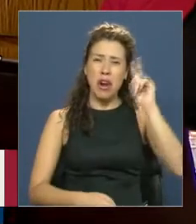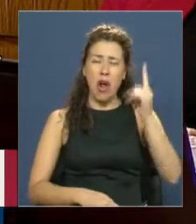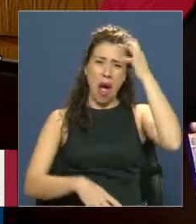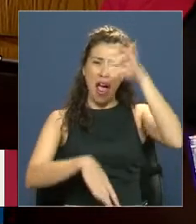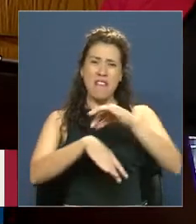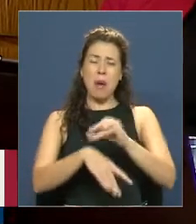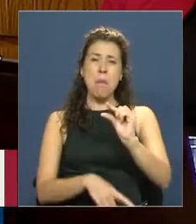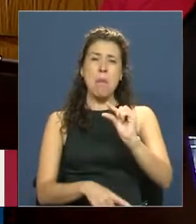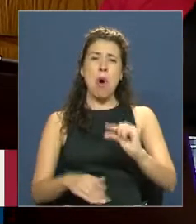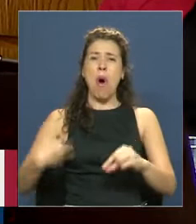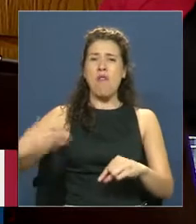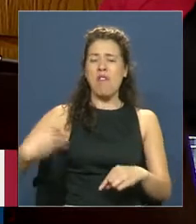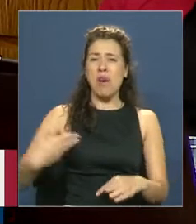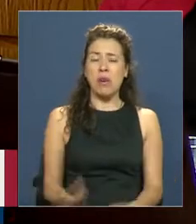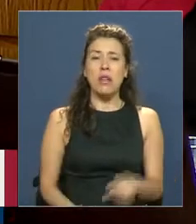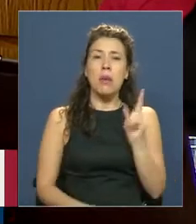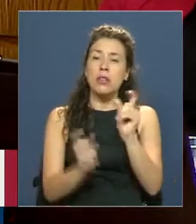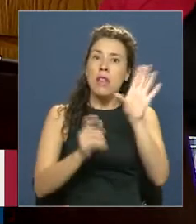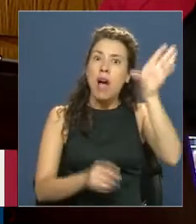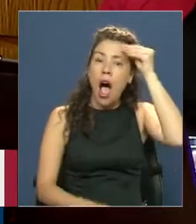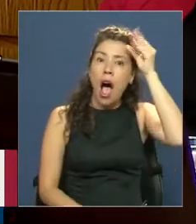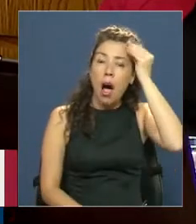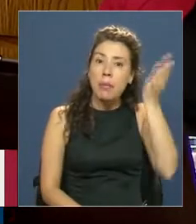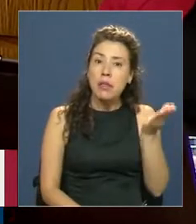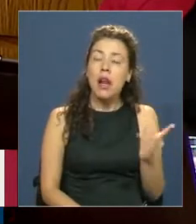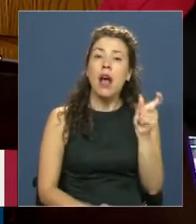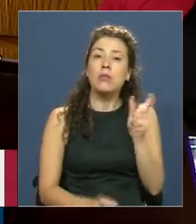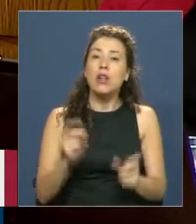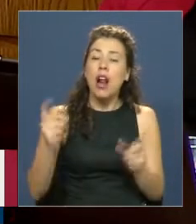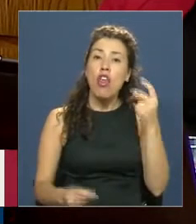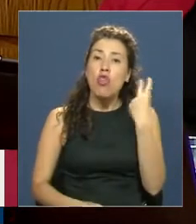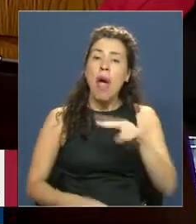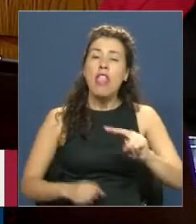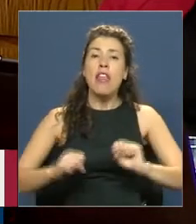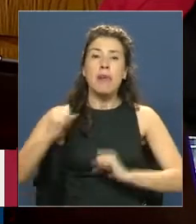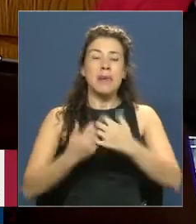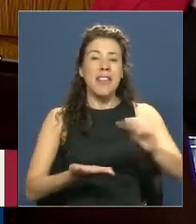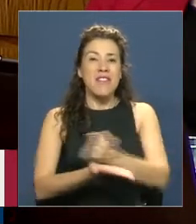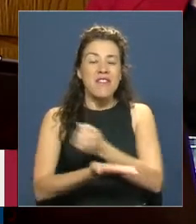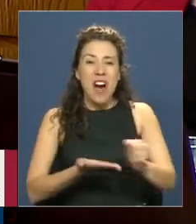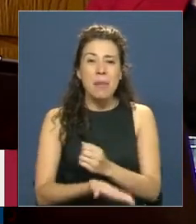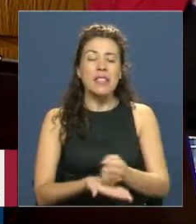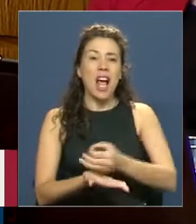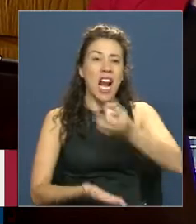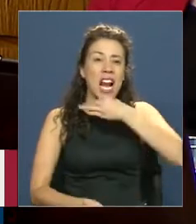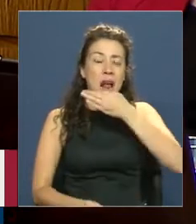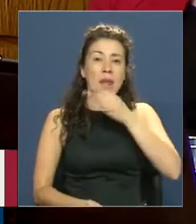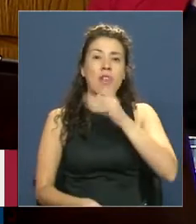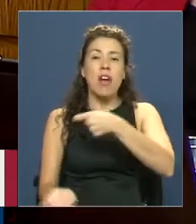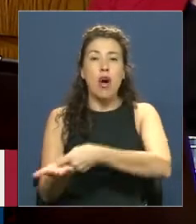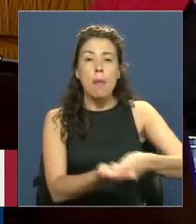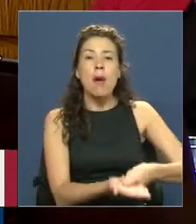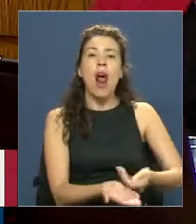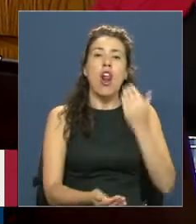poco frecuentes. Y así hacer conciencia también con quiénes son los dueños de las farmacéuticas, por lo tanto de los medicamentos que tienen que consumir